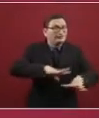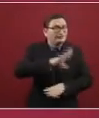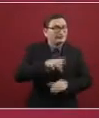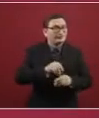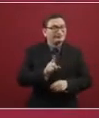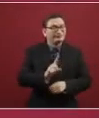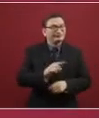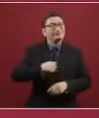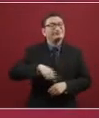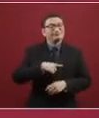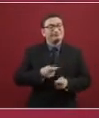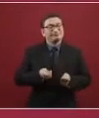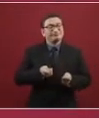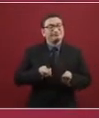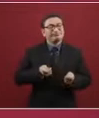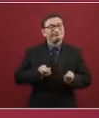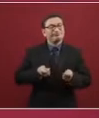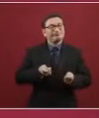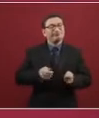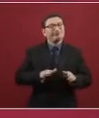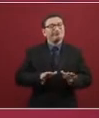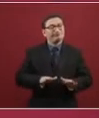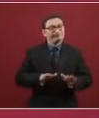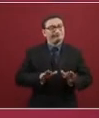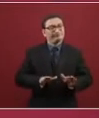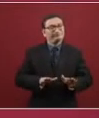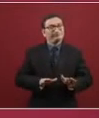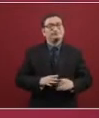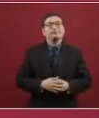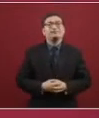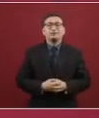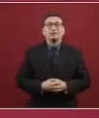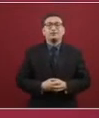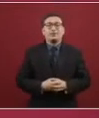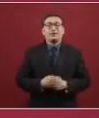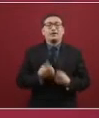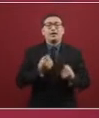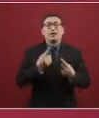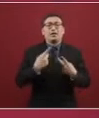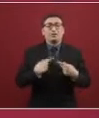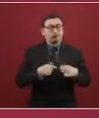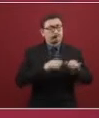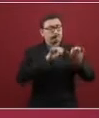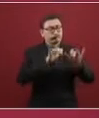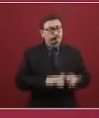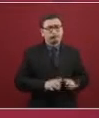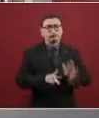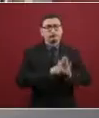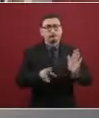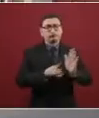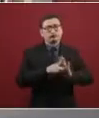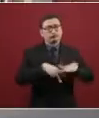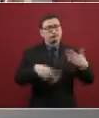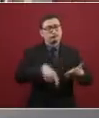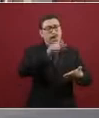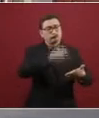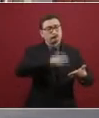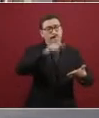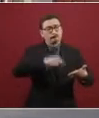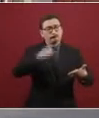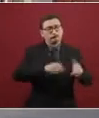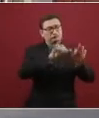ahí este columnistas que cobraban